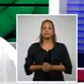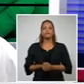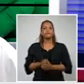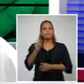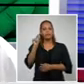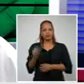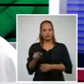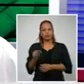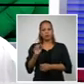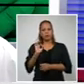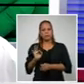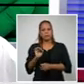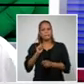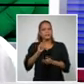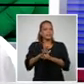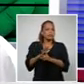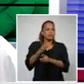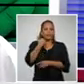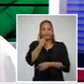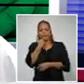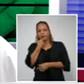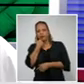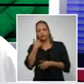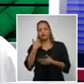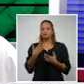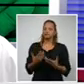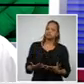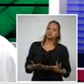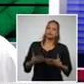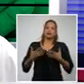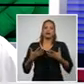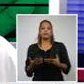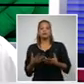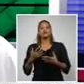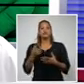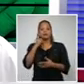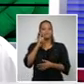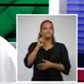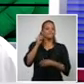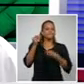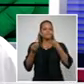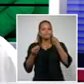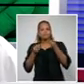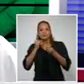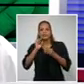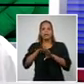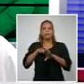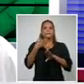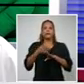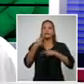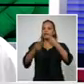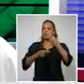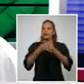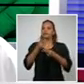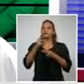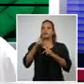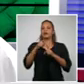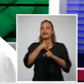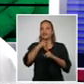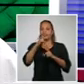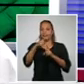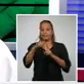inicialmente con fiebre, decaimiento, se valoró, después se volvió a repetir el test de antígeno que inicialmente había